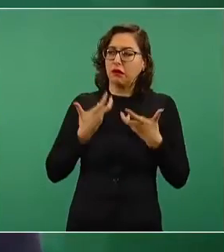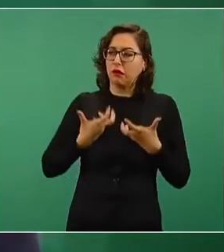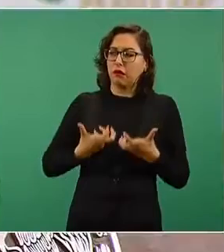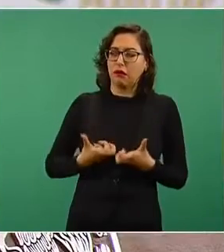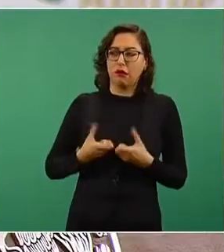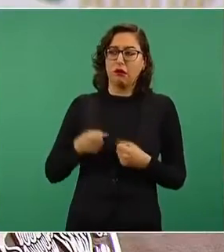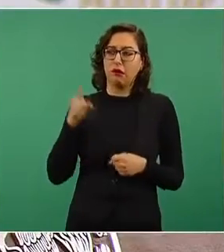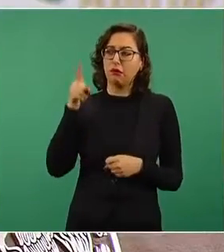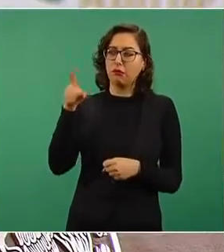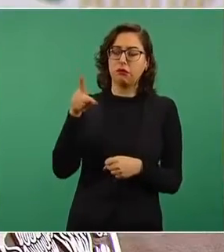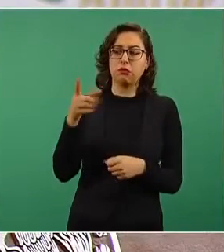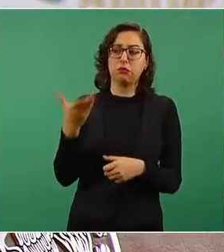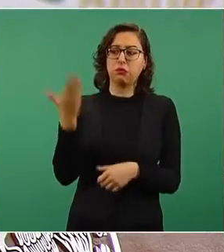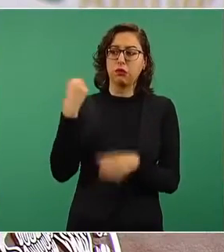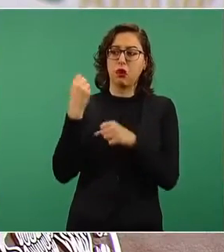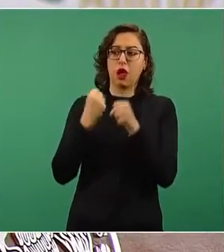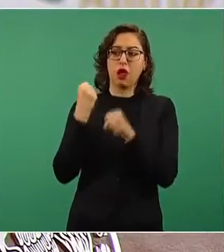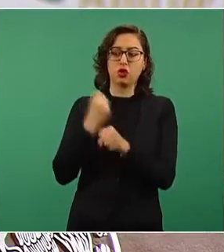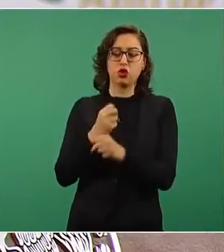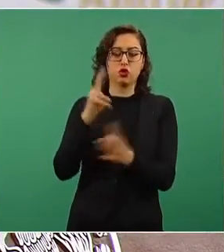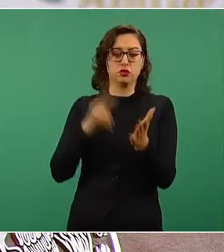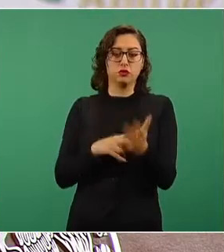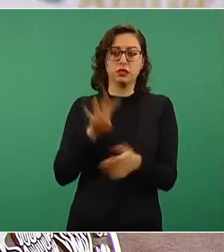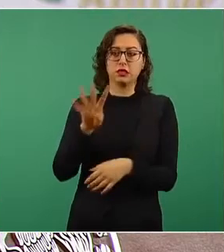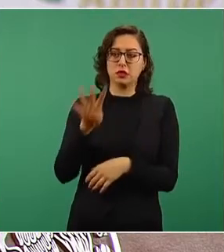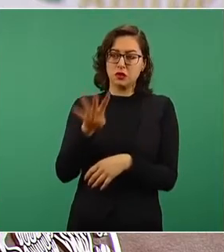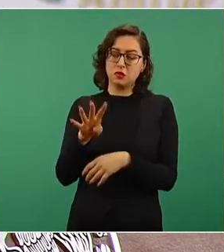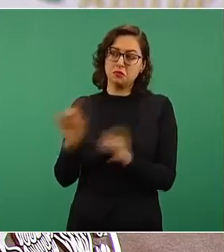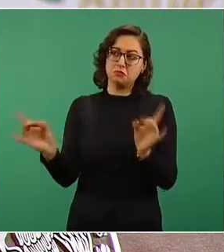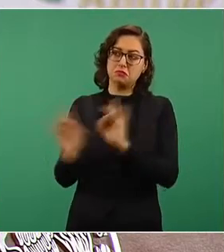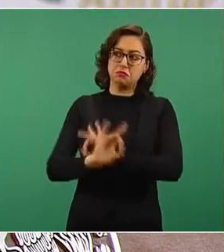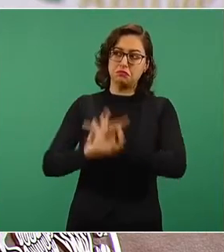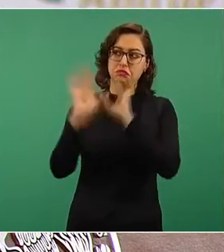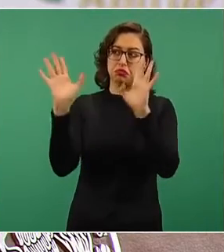en noviembre de 2019.